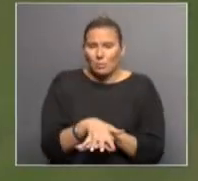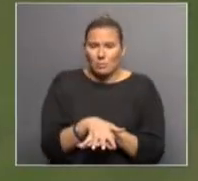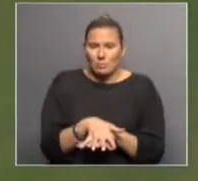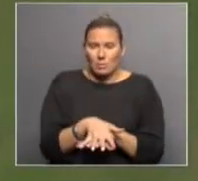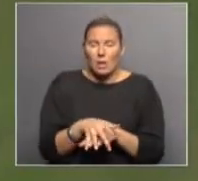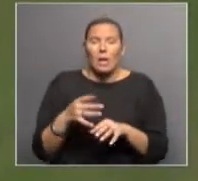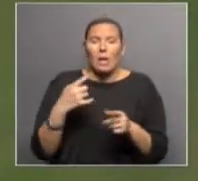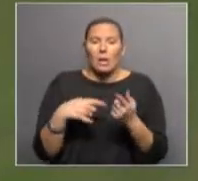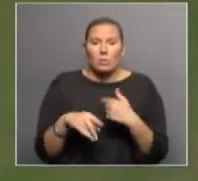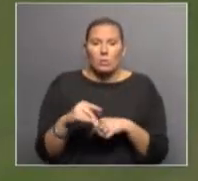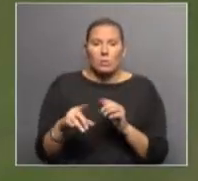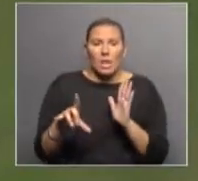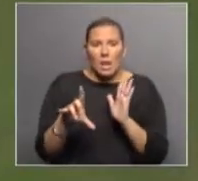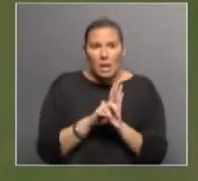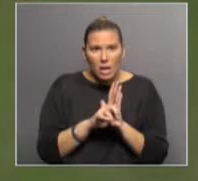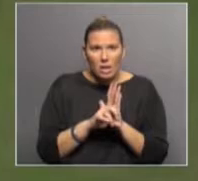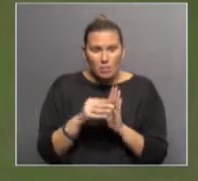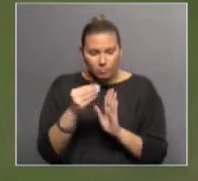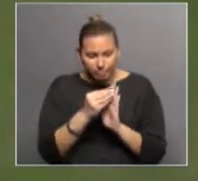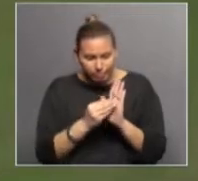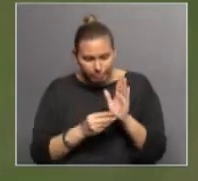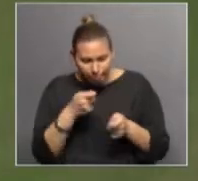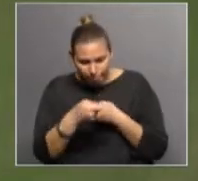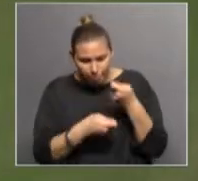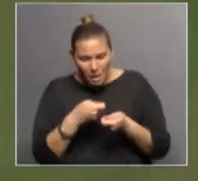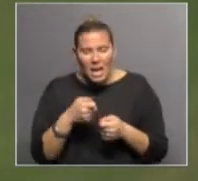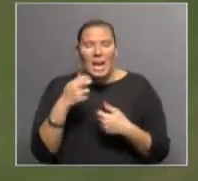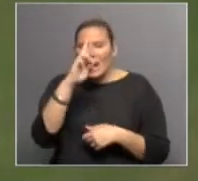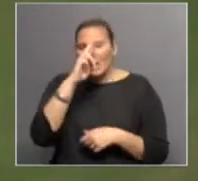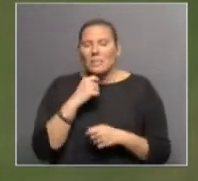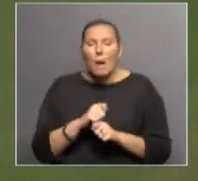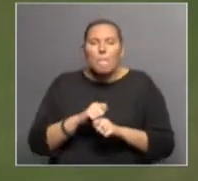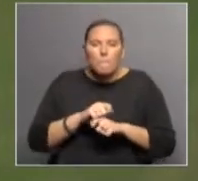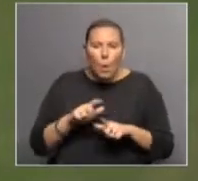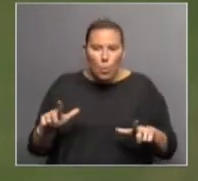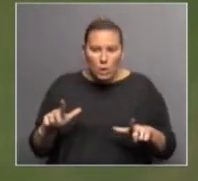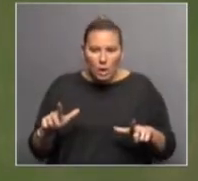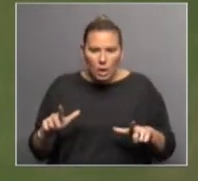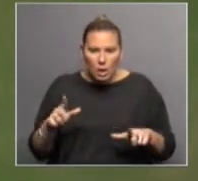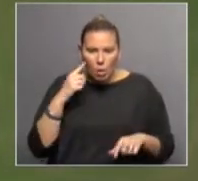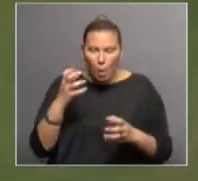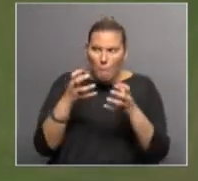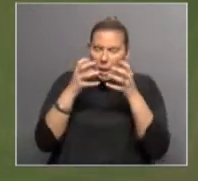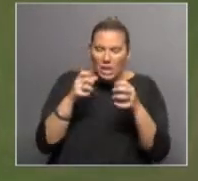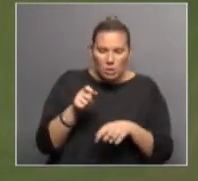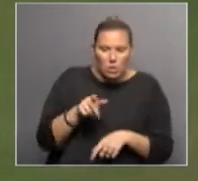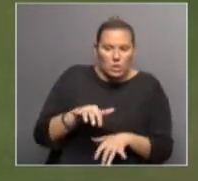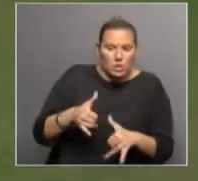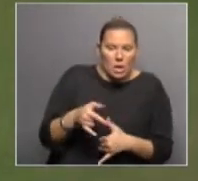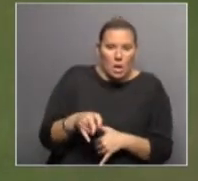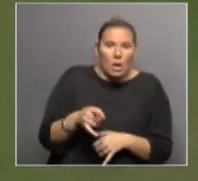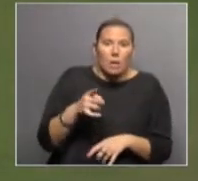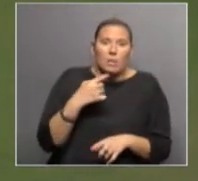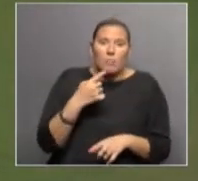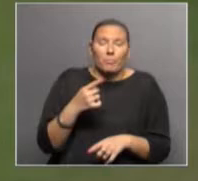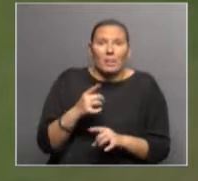Entonces, legislar en función de razas puras, como si fueran potencialmente peligrosas, por otro lado está dejando en